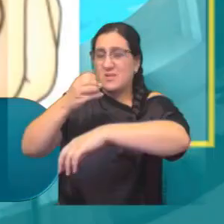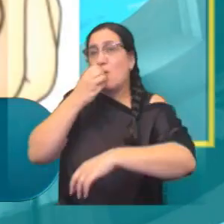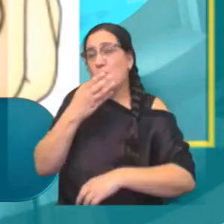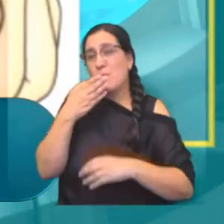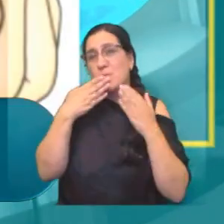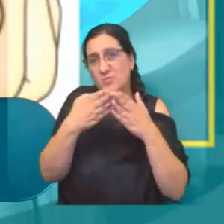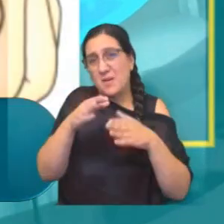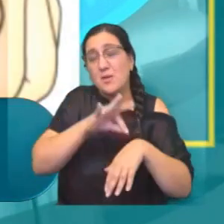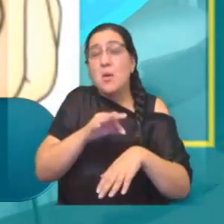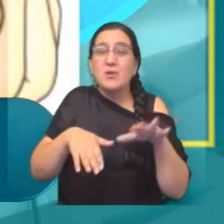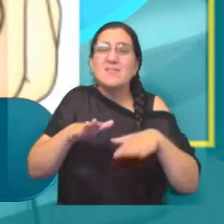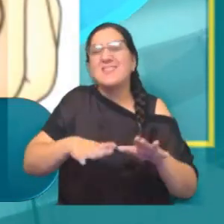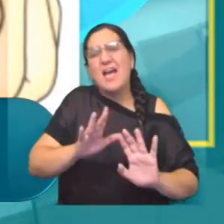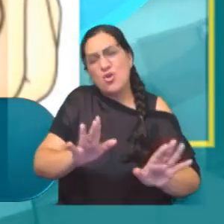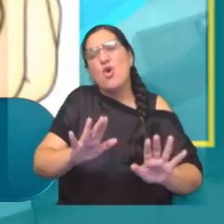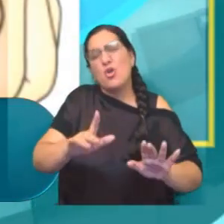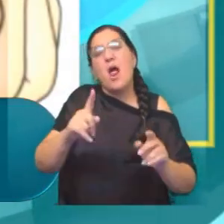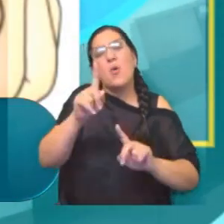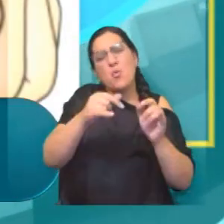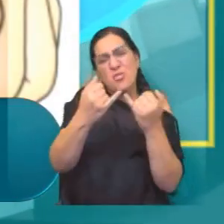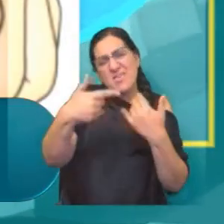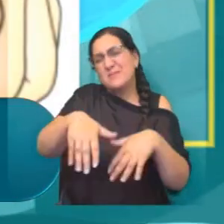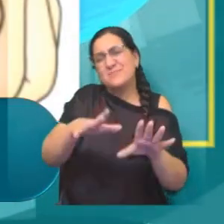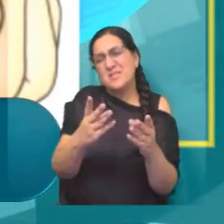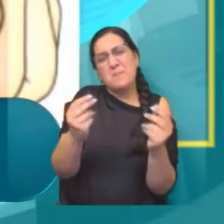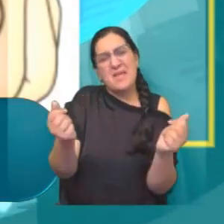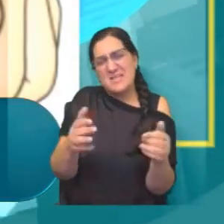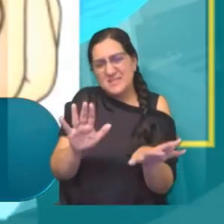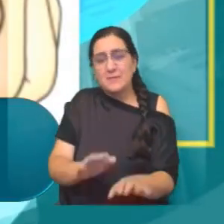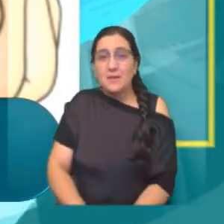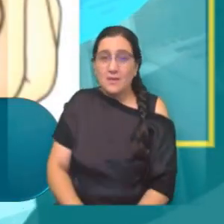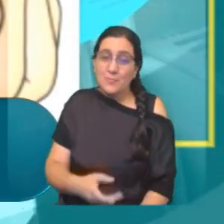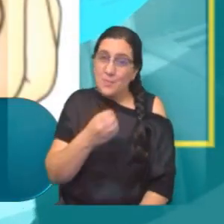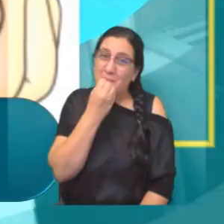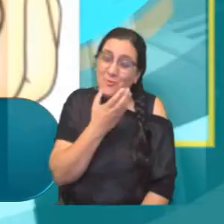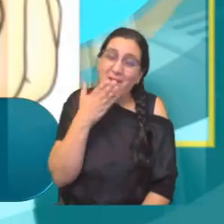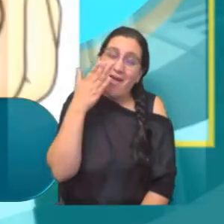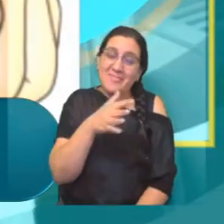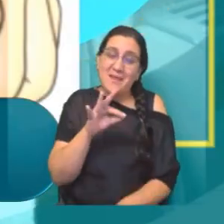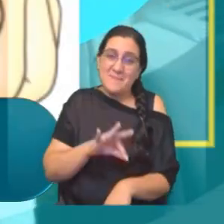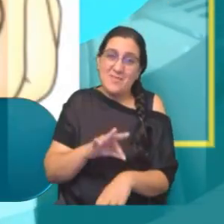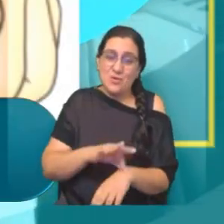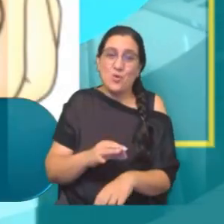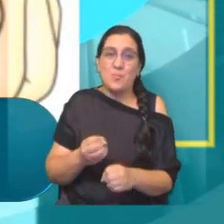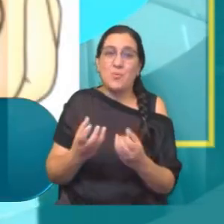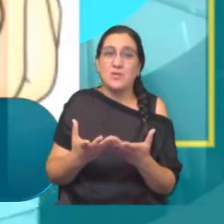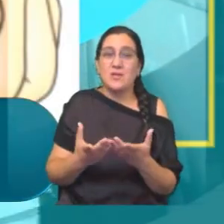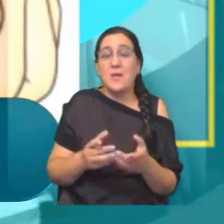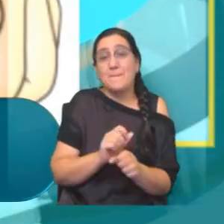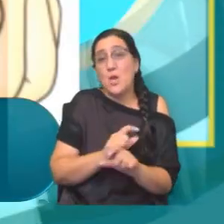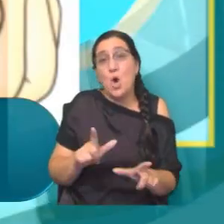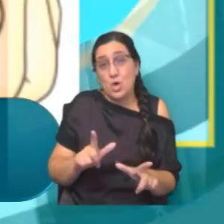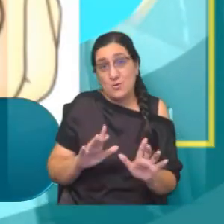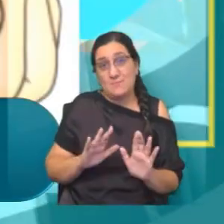pasar y todo y tal, y bueno, pasa que de repente tienen una fractura que con pasar de los días a veces empeora con las actividades